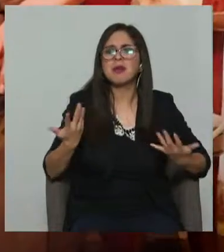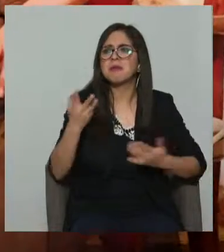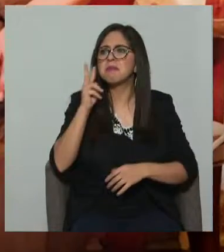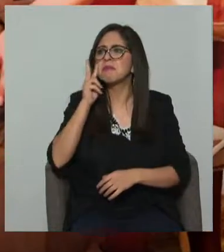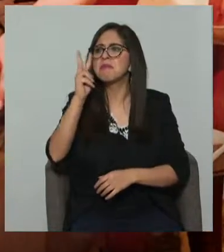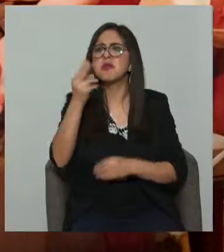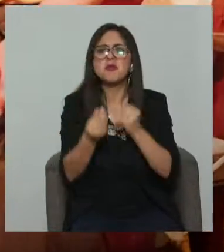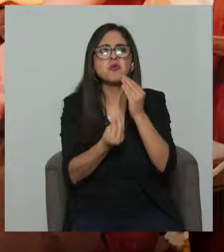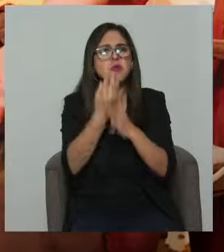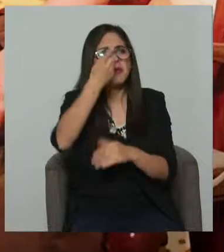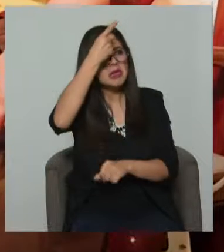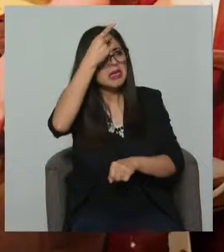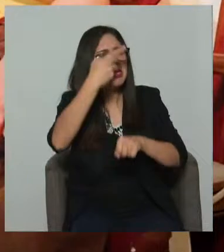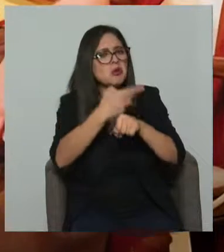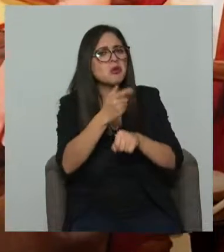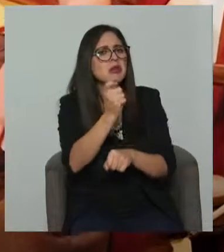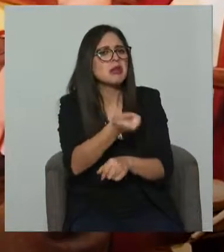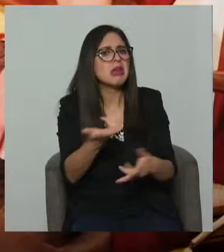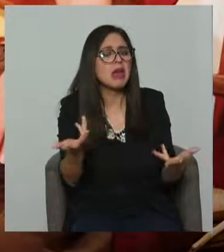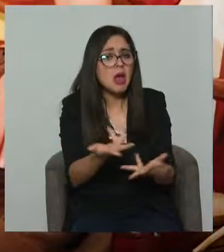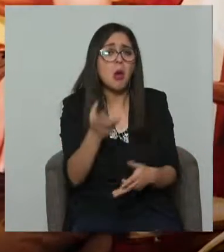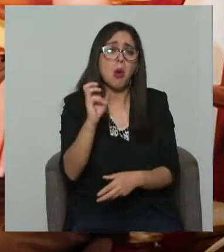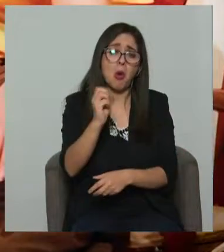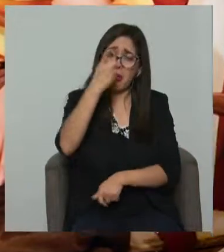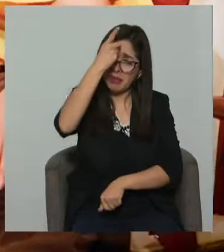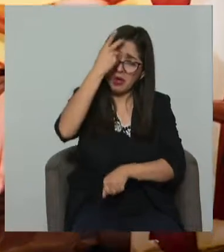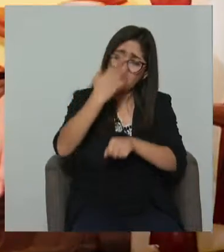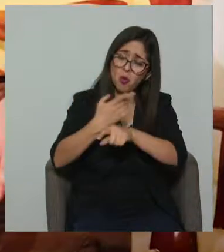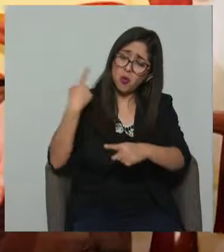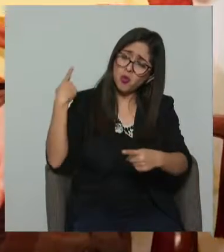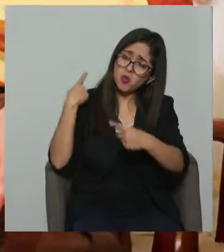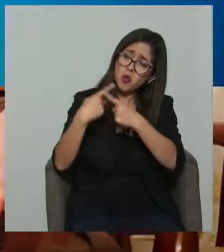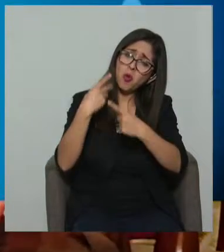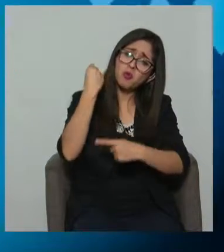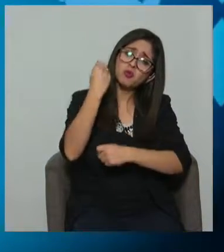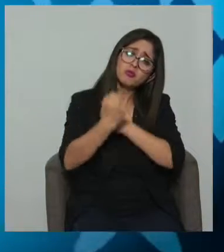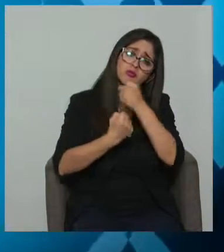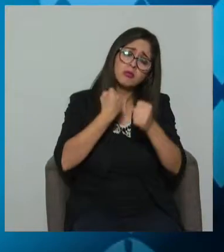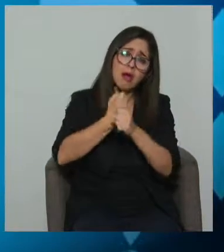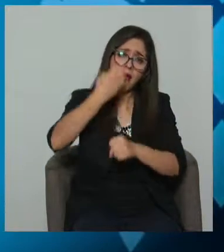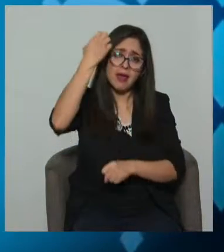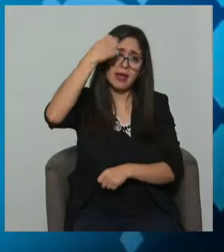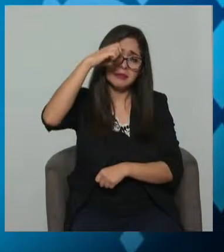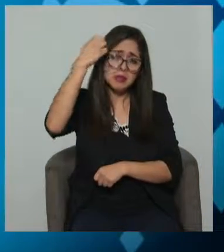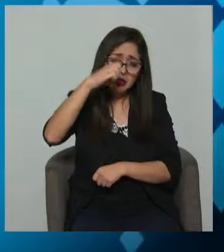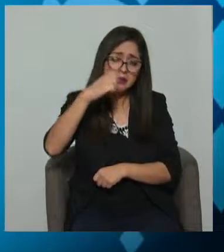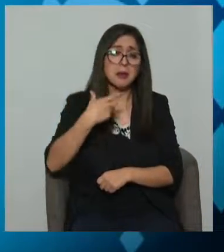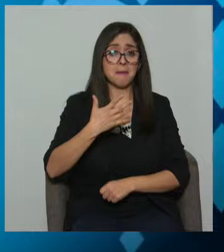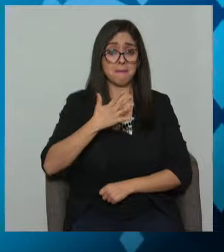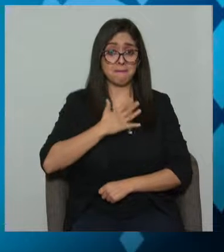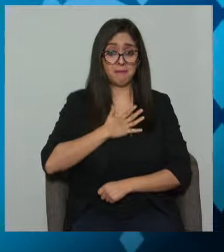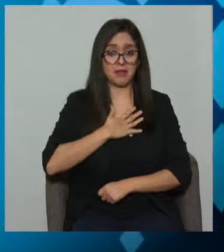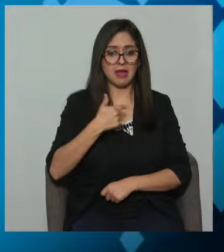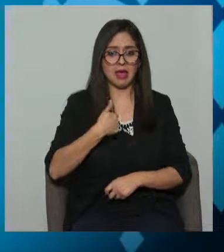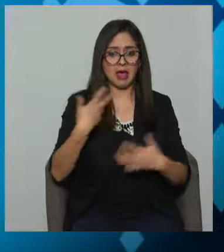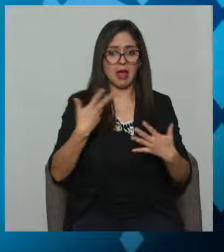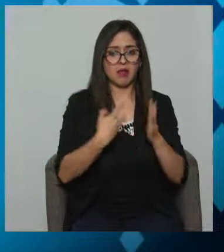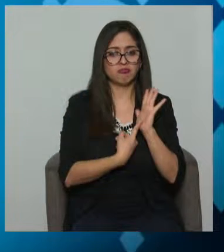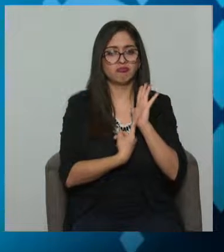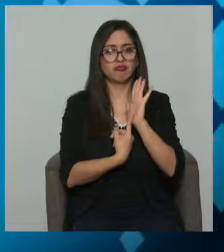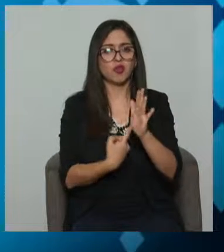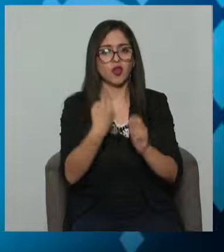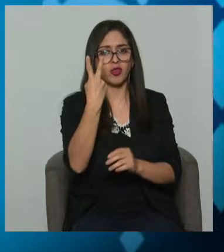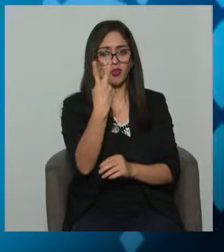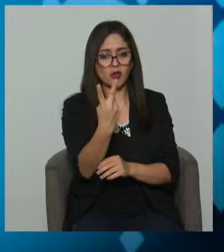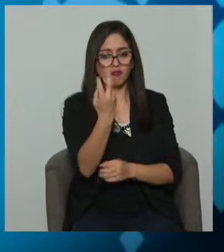hacen directores ya con mucha trayectoria. Yo mismo ya estoy presentando 2 de mis obras. Entonces,